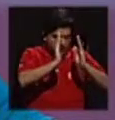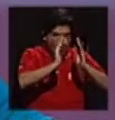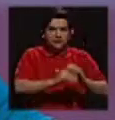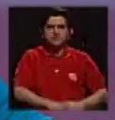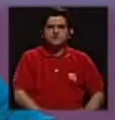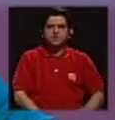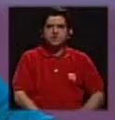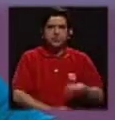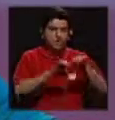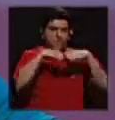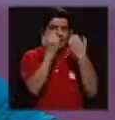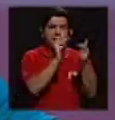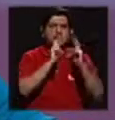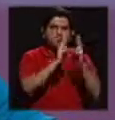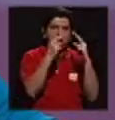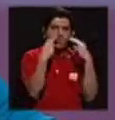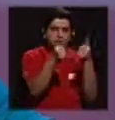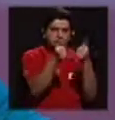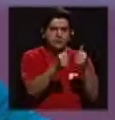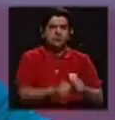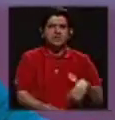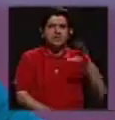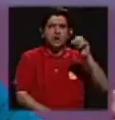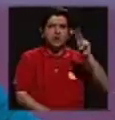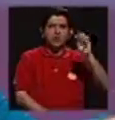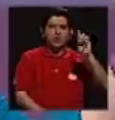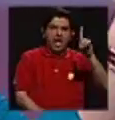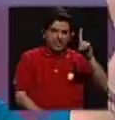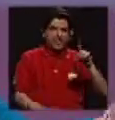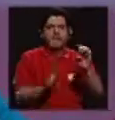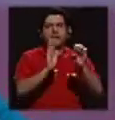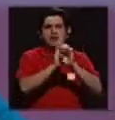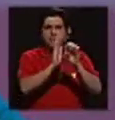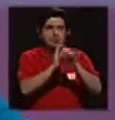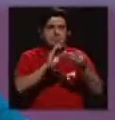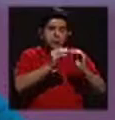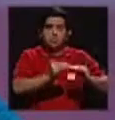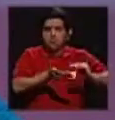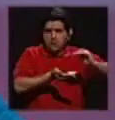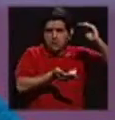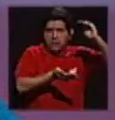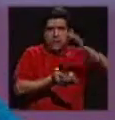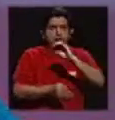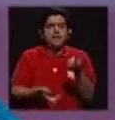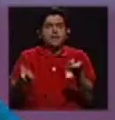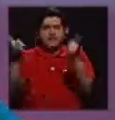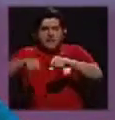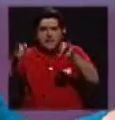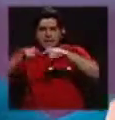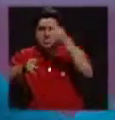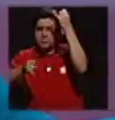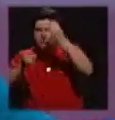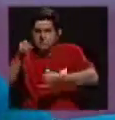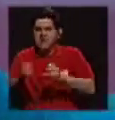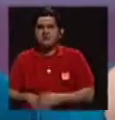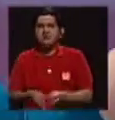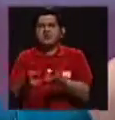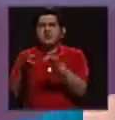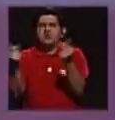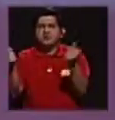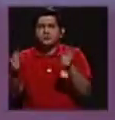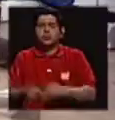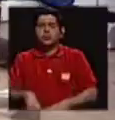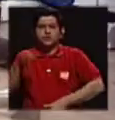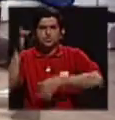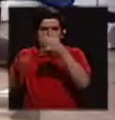a nivel del equipo de respuesta inmediata de la CONAT, que pueden ser una cantidad muy alta, y la cantidad de casos que terminan siendo resueltos a